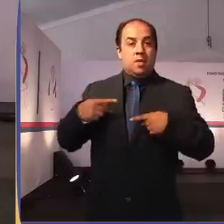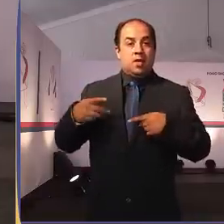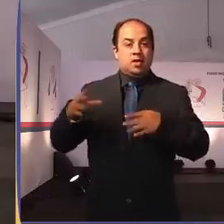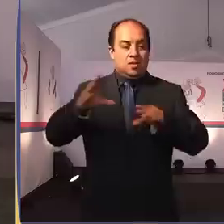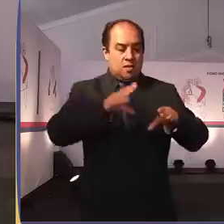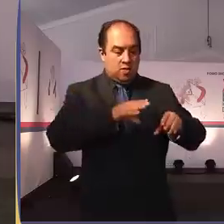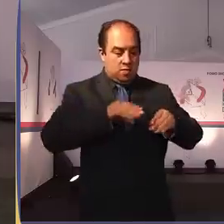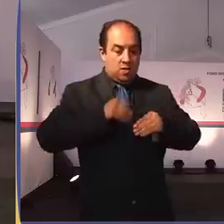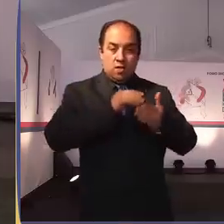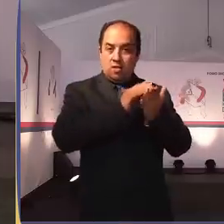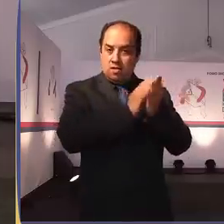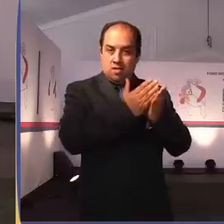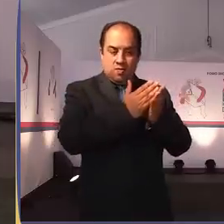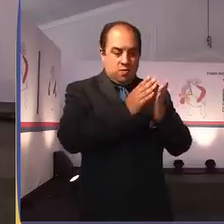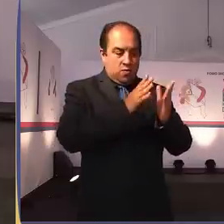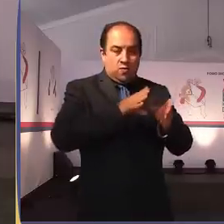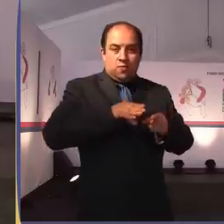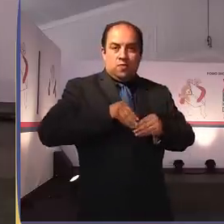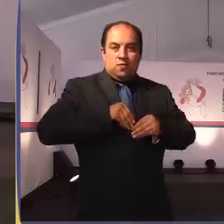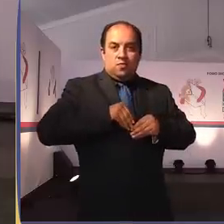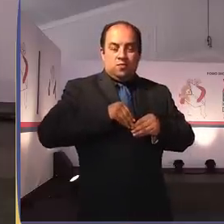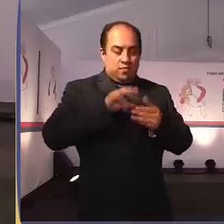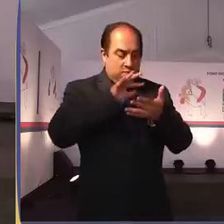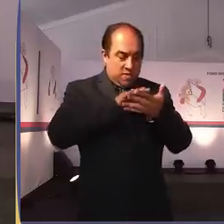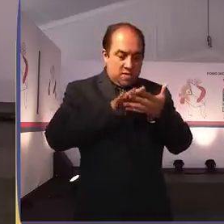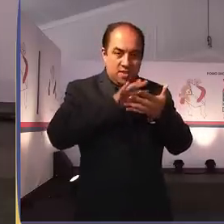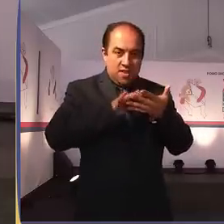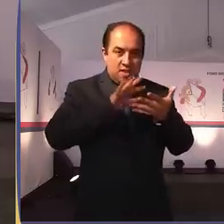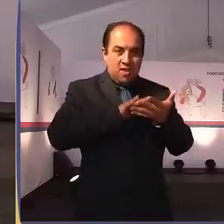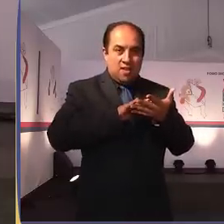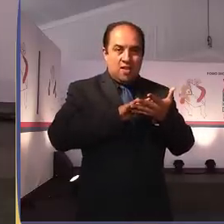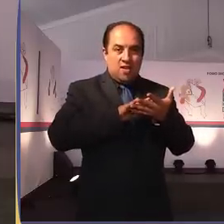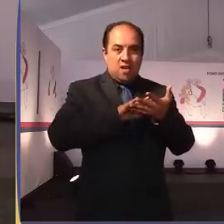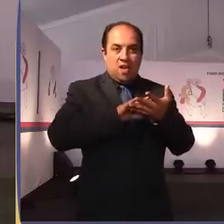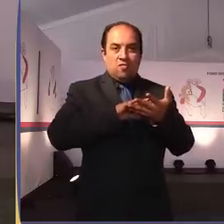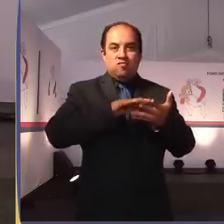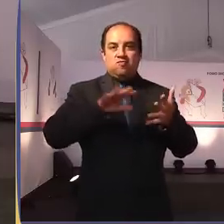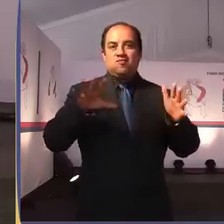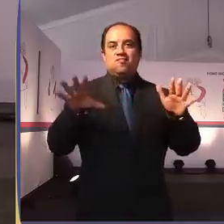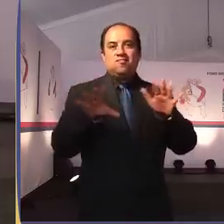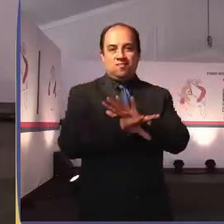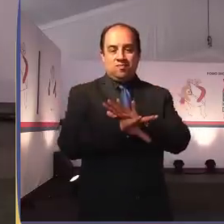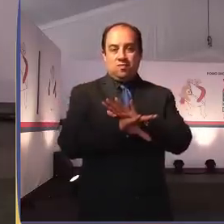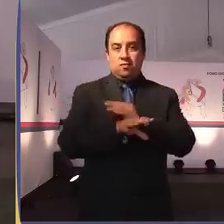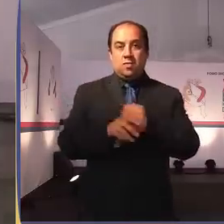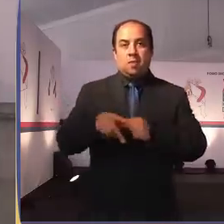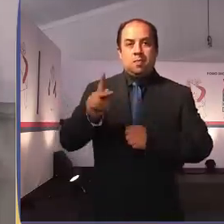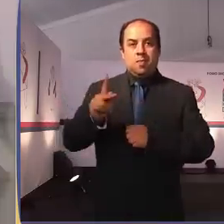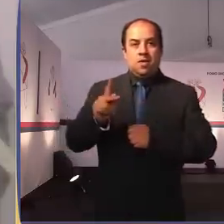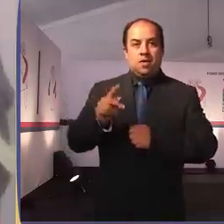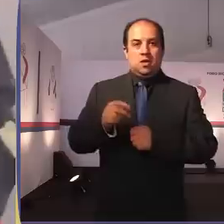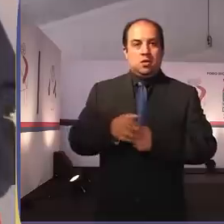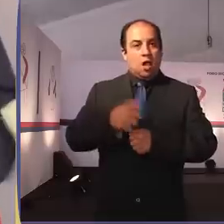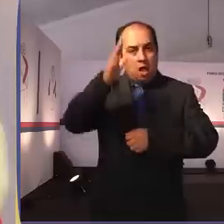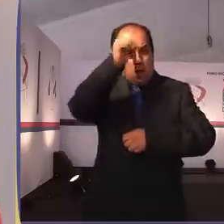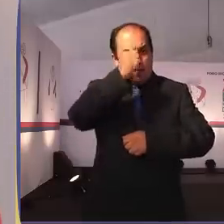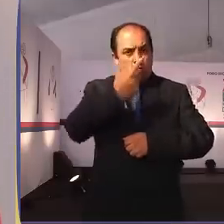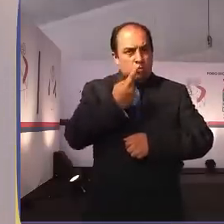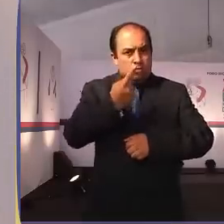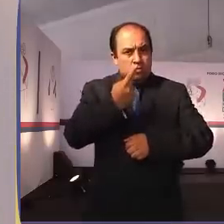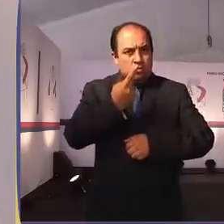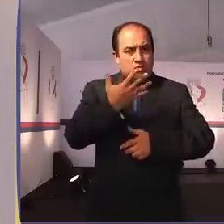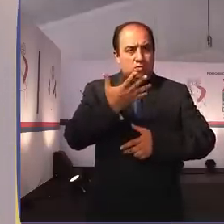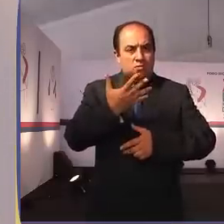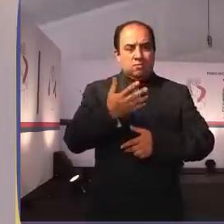el libro y al leer se transforma. Oye, ¿pero no quedamos que no hay que leer? Sí,